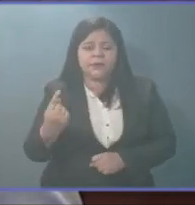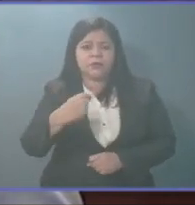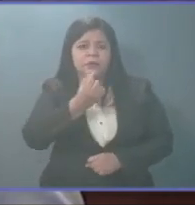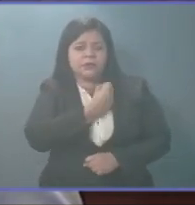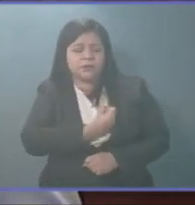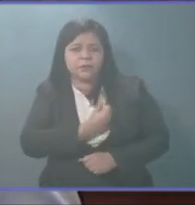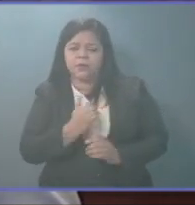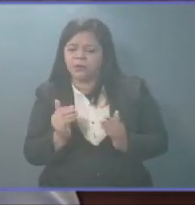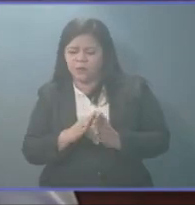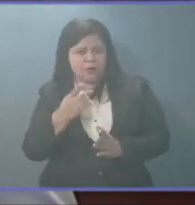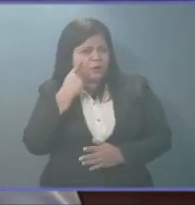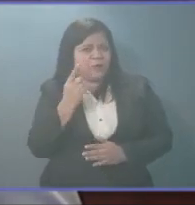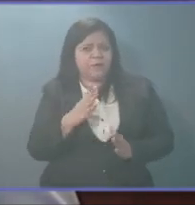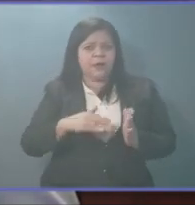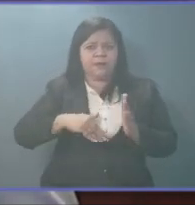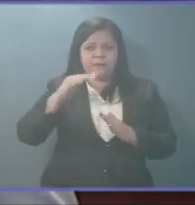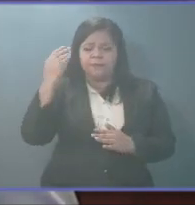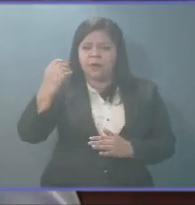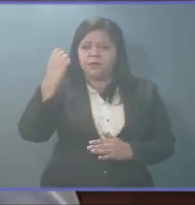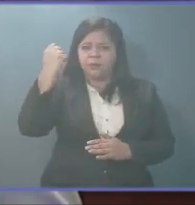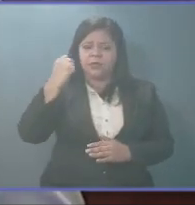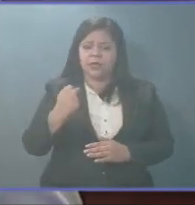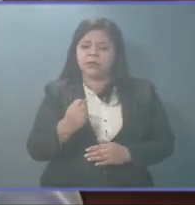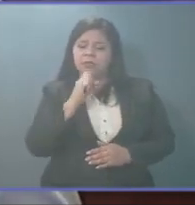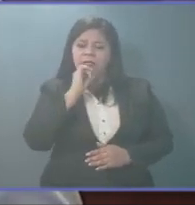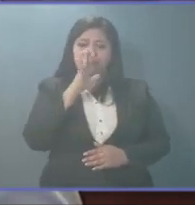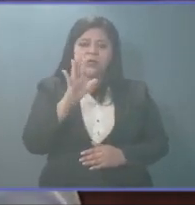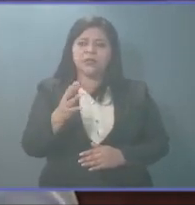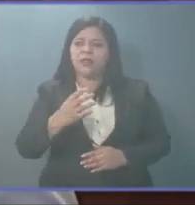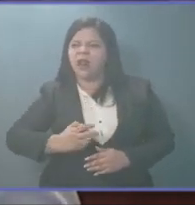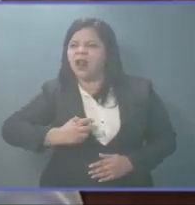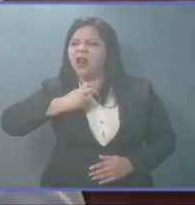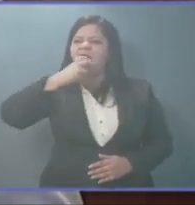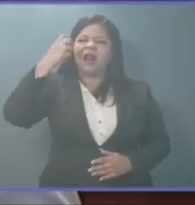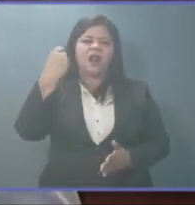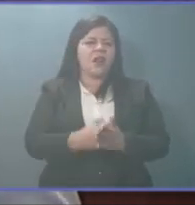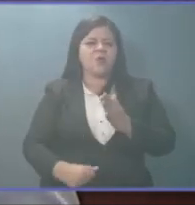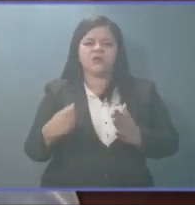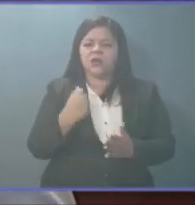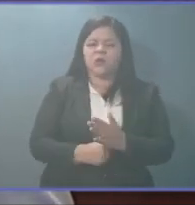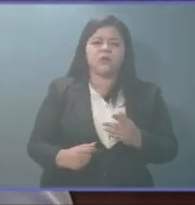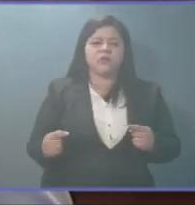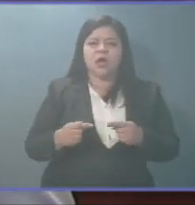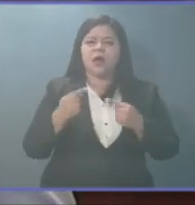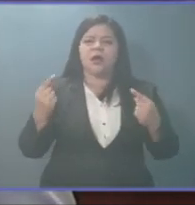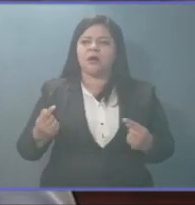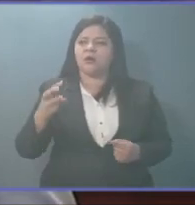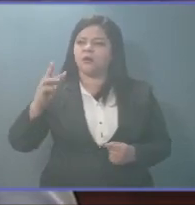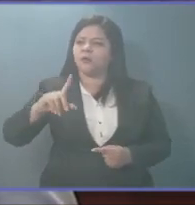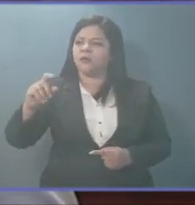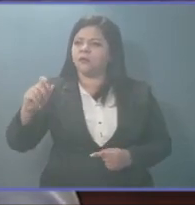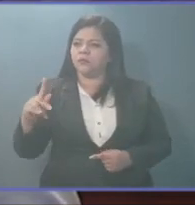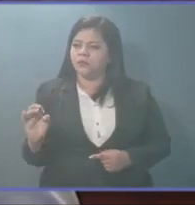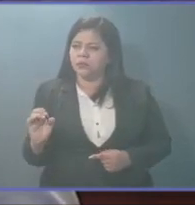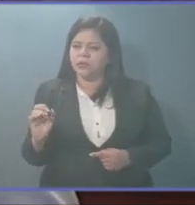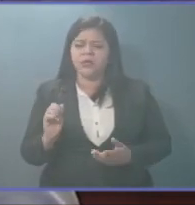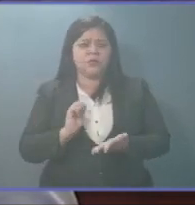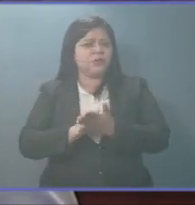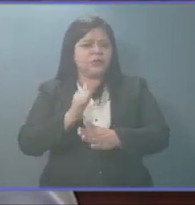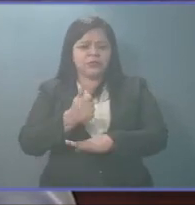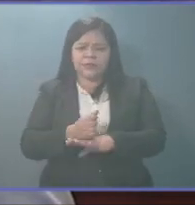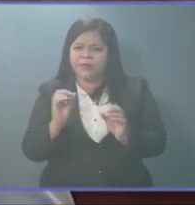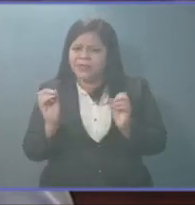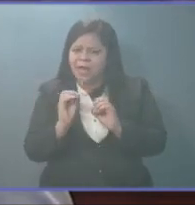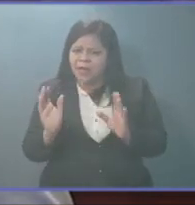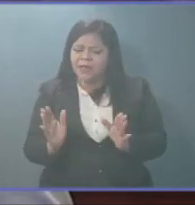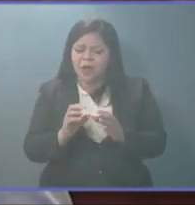fue prioridad para los que se llenan la boca de consignas y gritos de lucha con el Mozote, ni tan solo crearon una unidad que